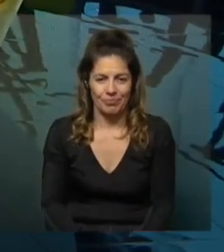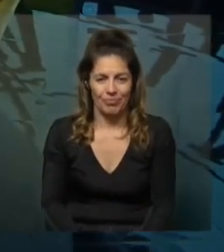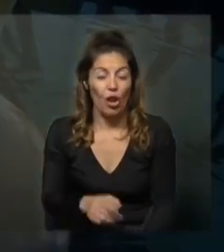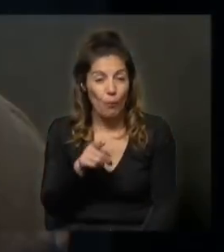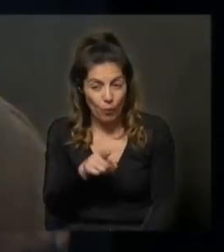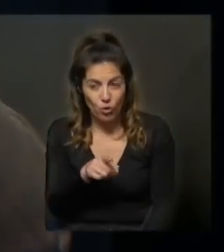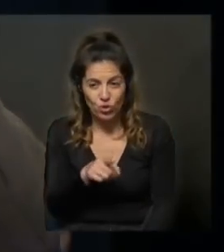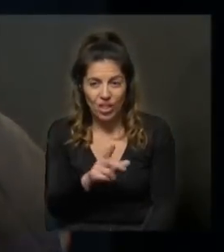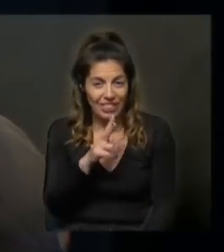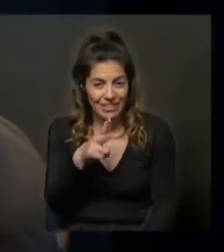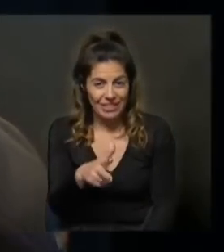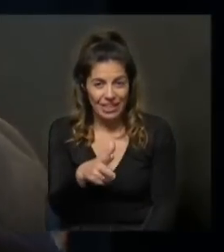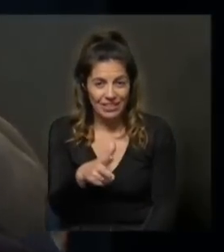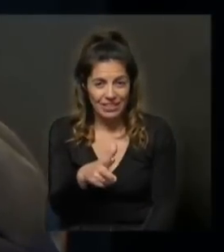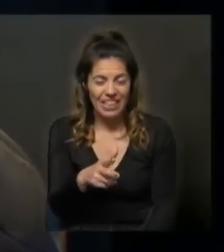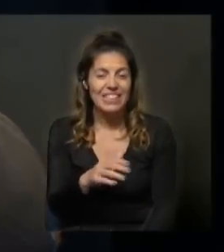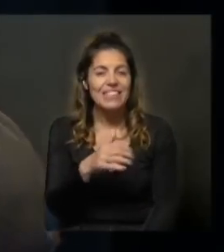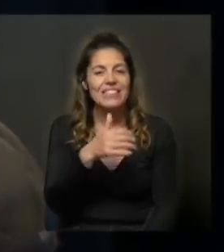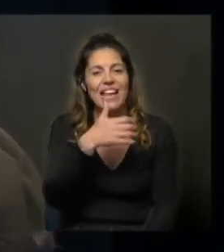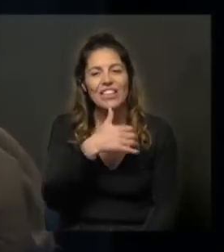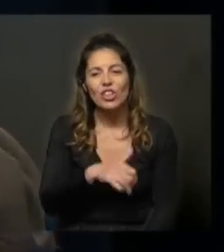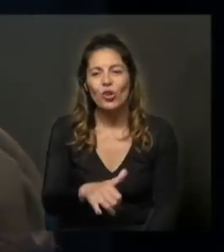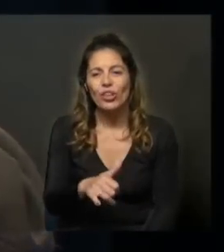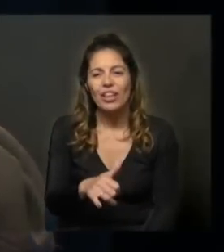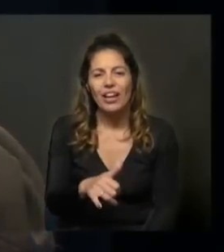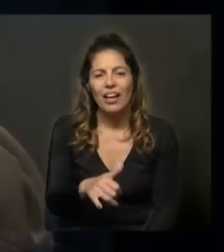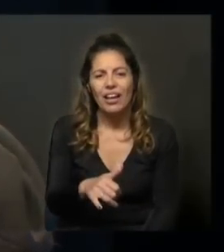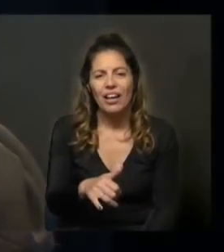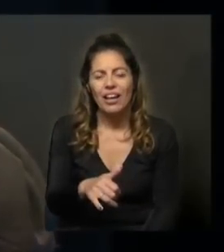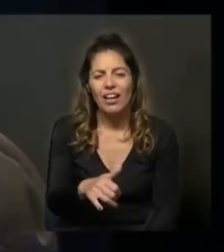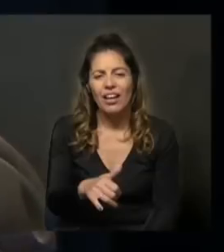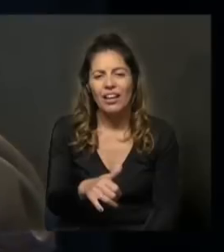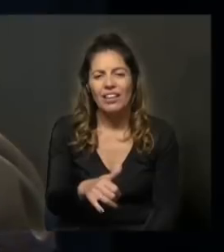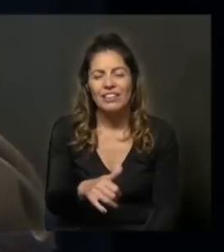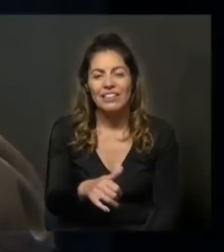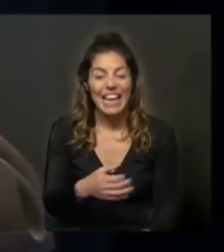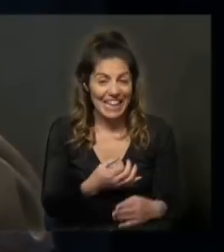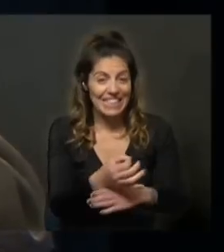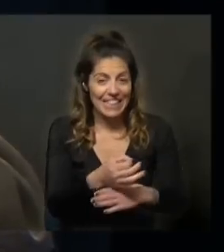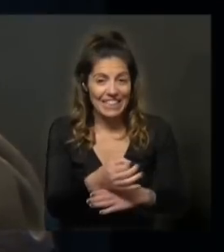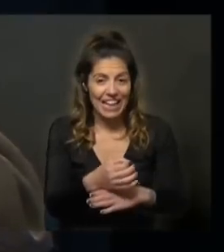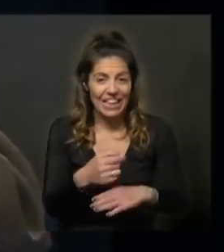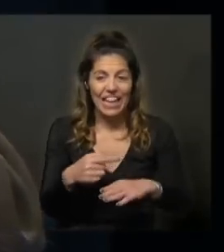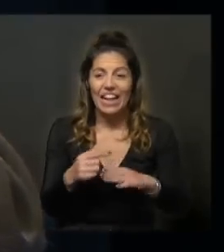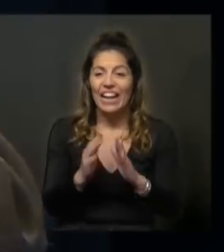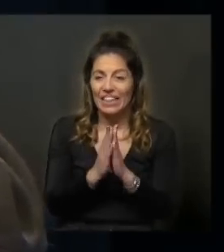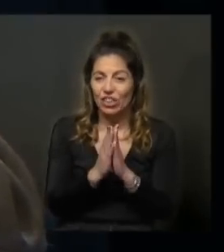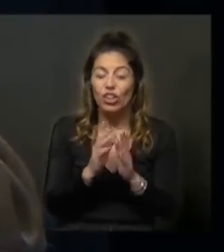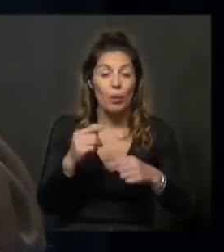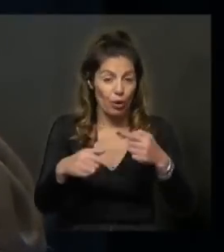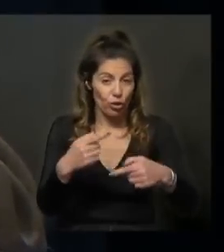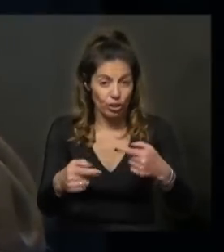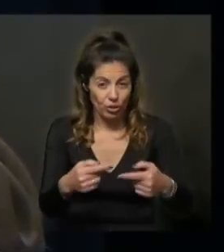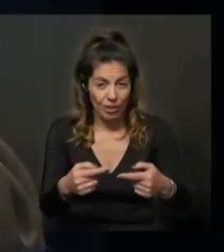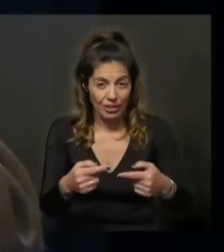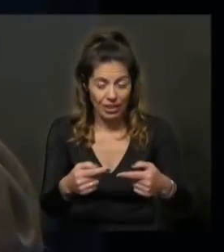vos decías como esa historia de de ser catequista y después después seguiste en el